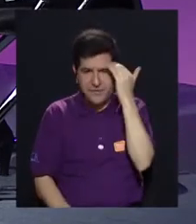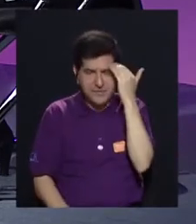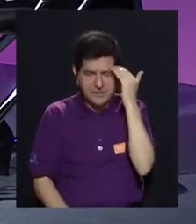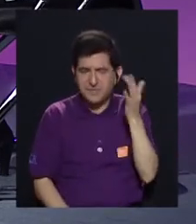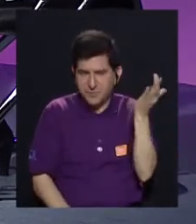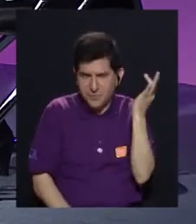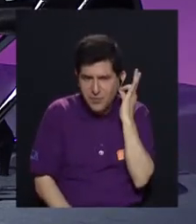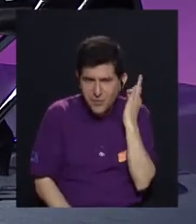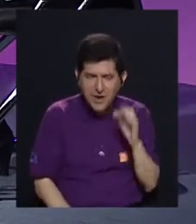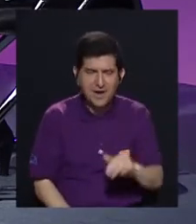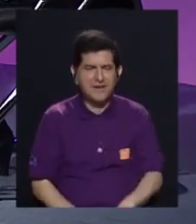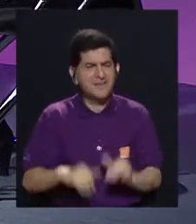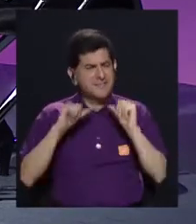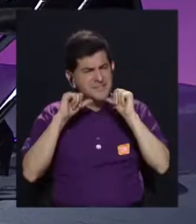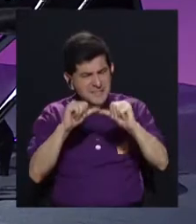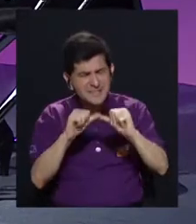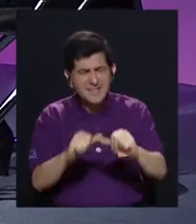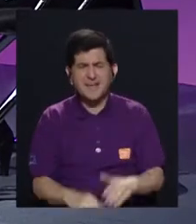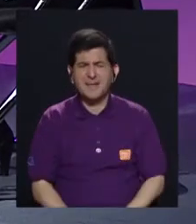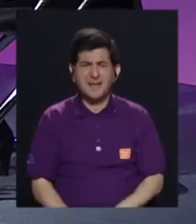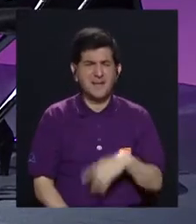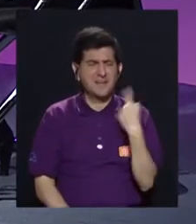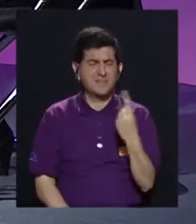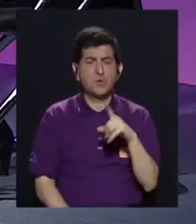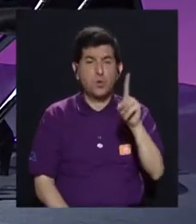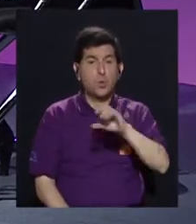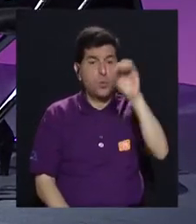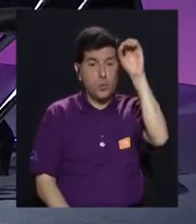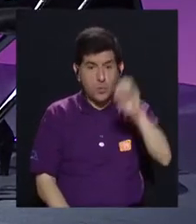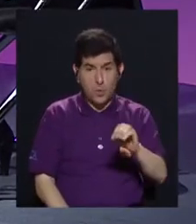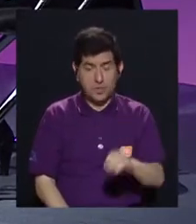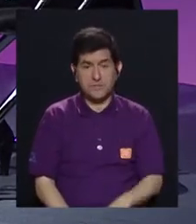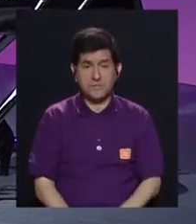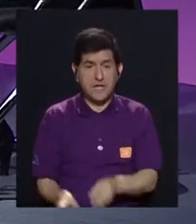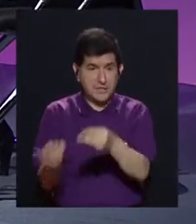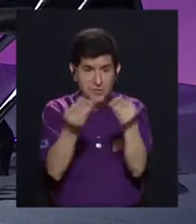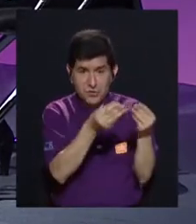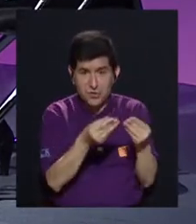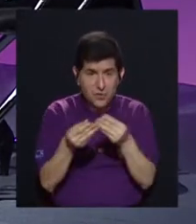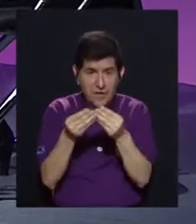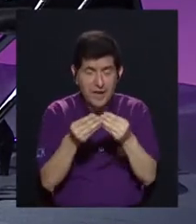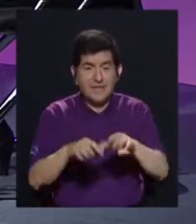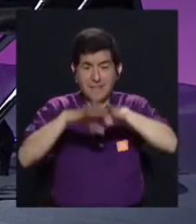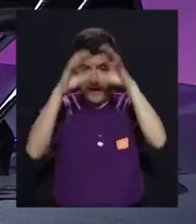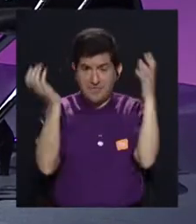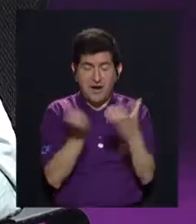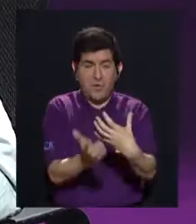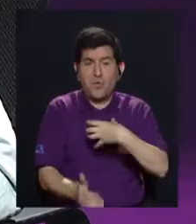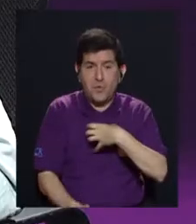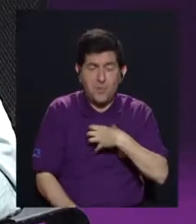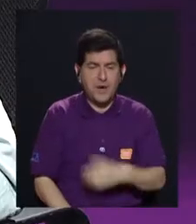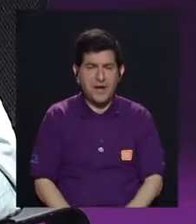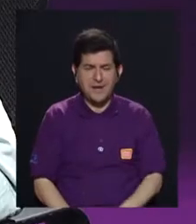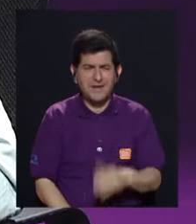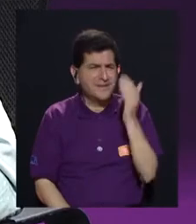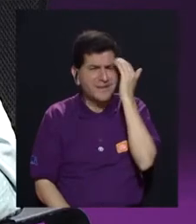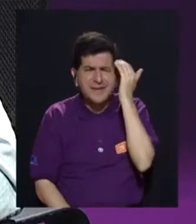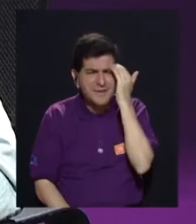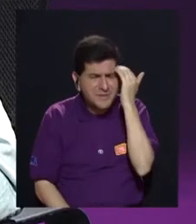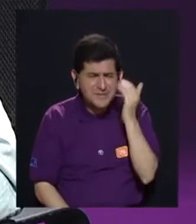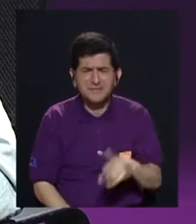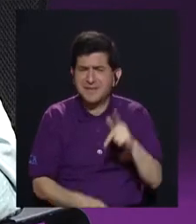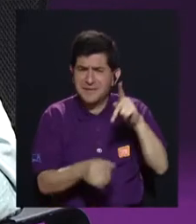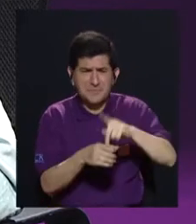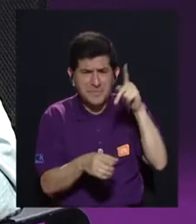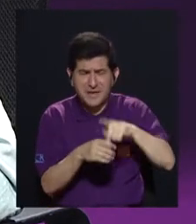seguimos siendo dueñas apenas de un 1% de la tierra a nivel global que ignoren y que en estos momentos en términos de